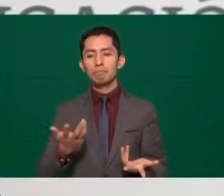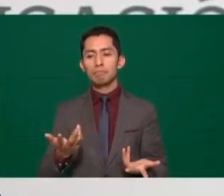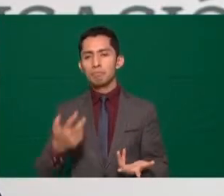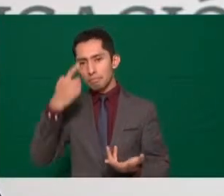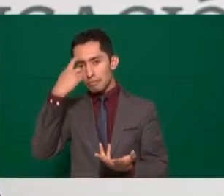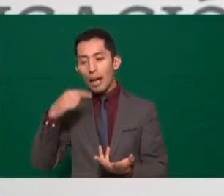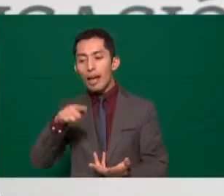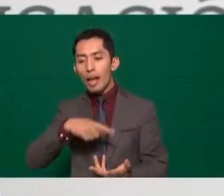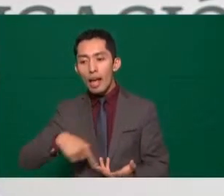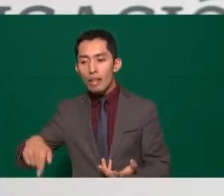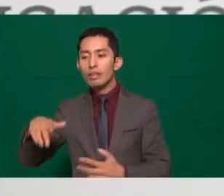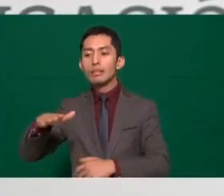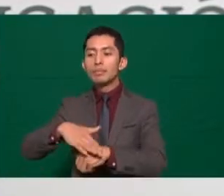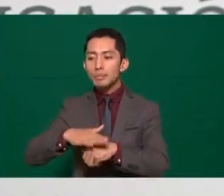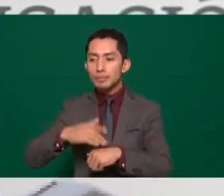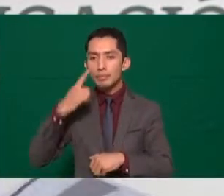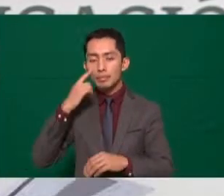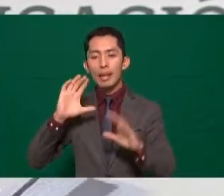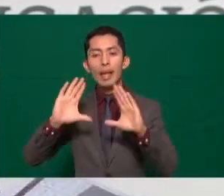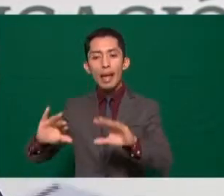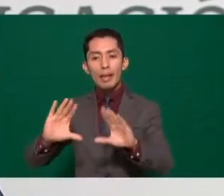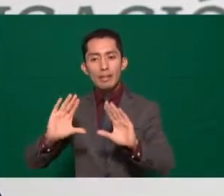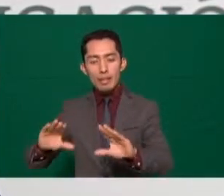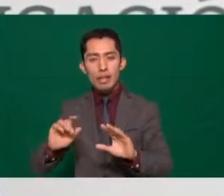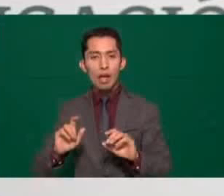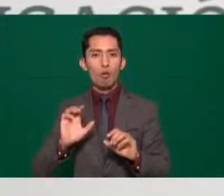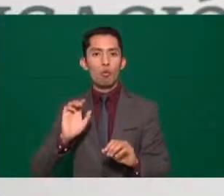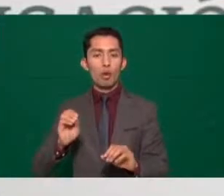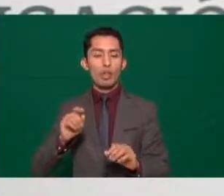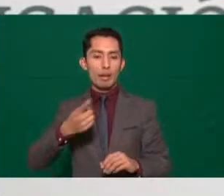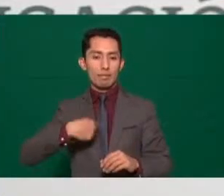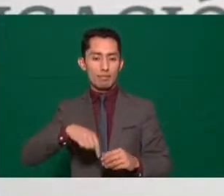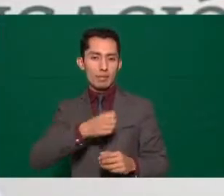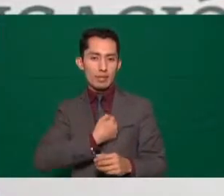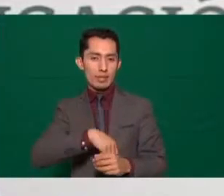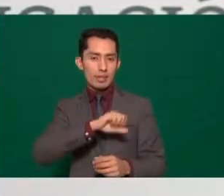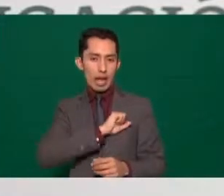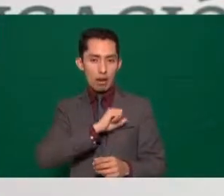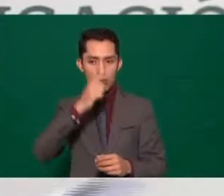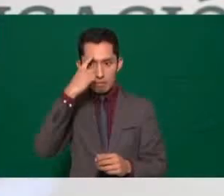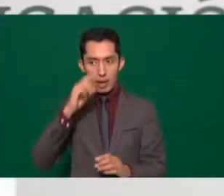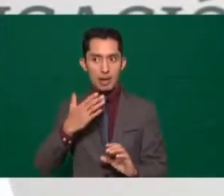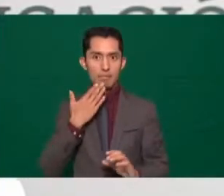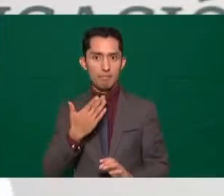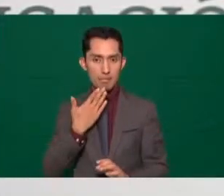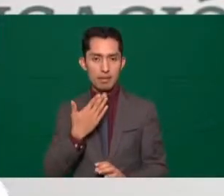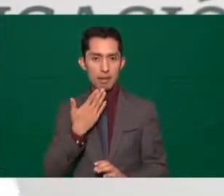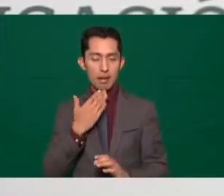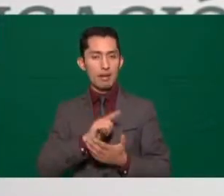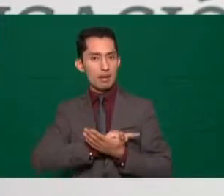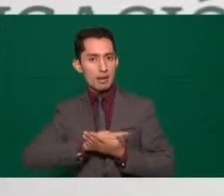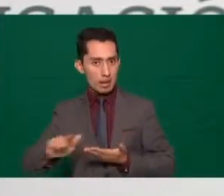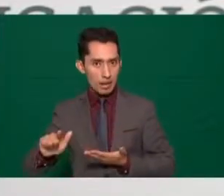orientación a la salud, prevención para la salud, educación para la salud.